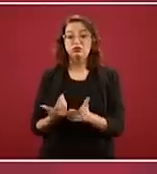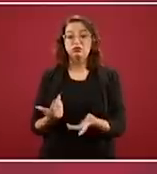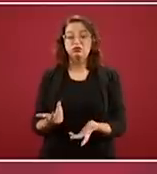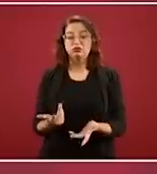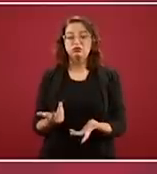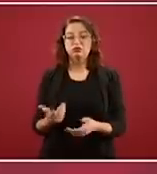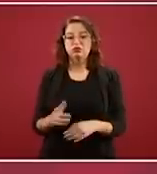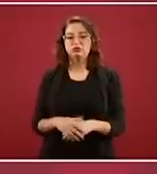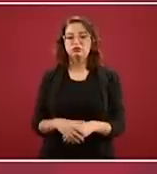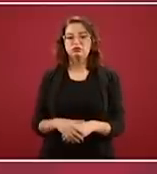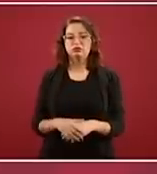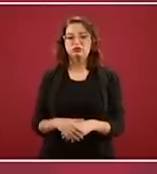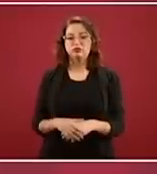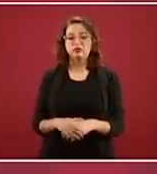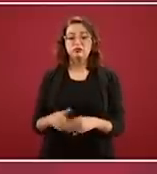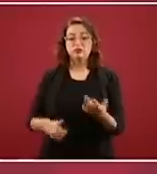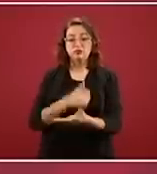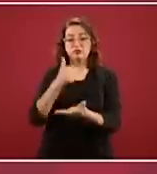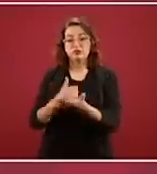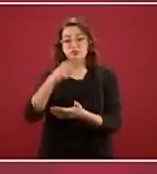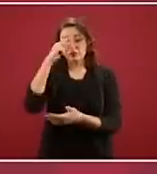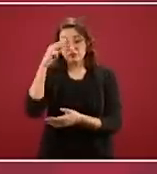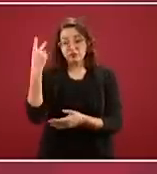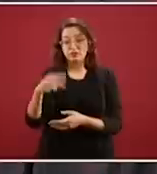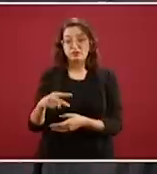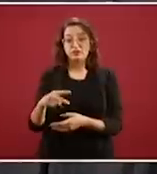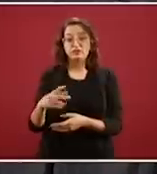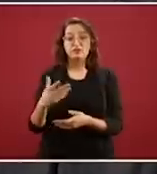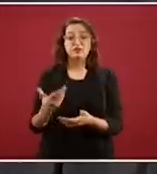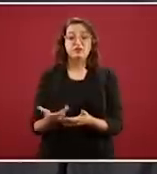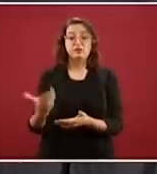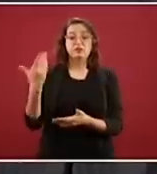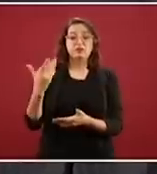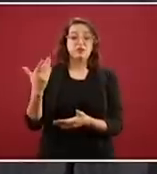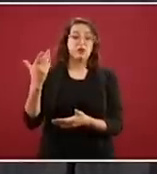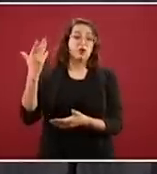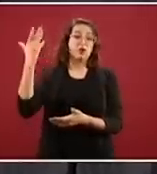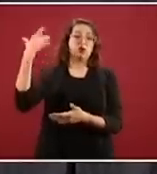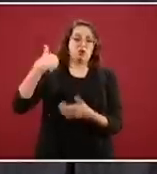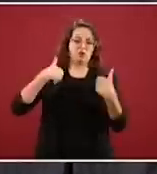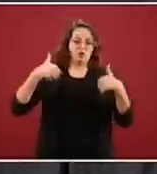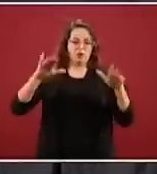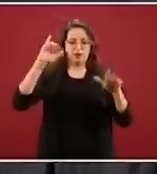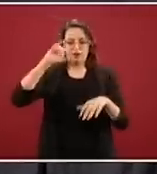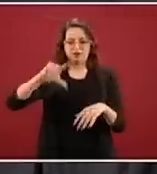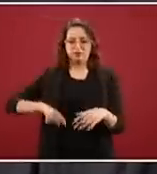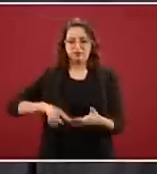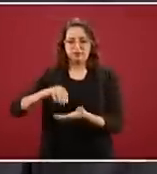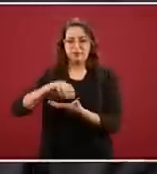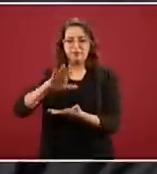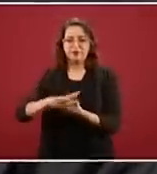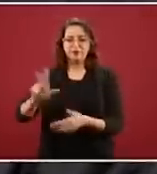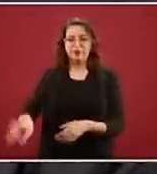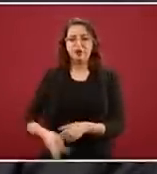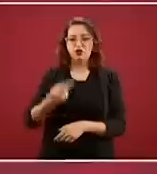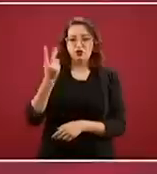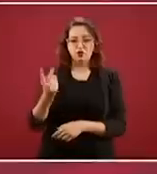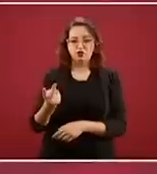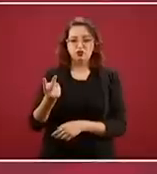caso de homicidios en la ciudad se hablaba de que en aquel tiempo se registraban 2,